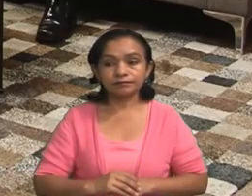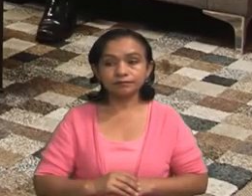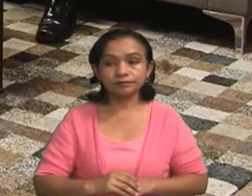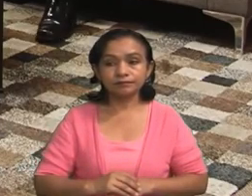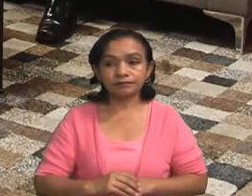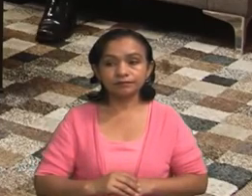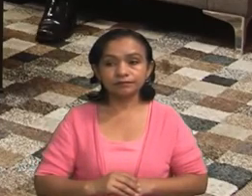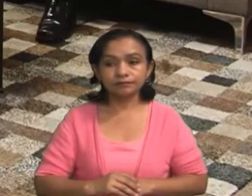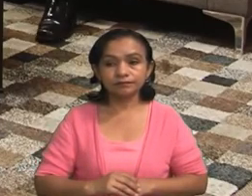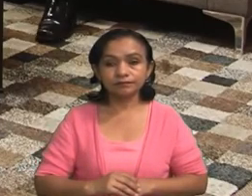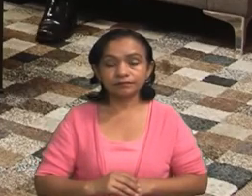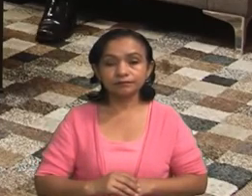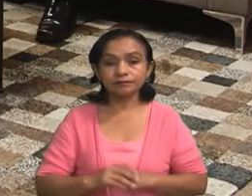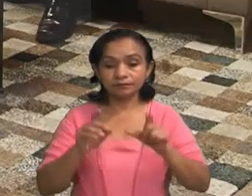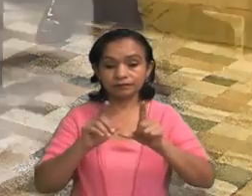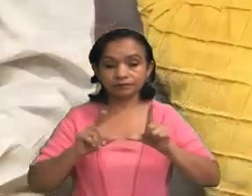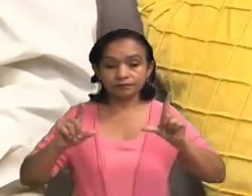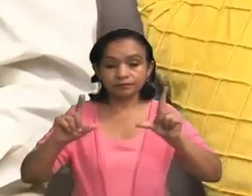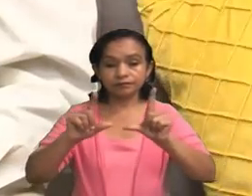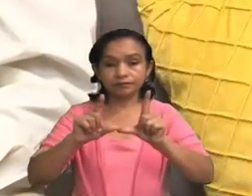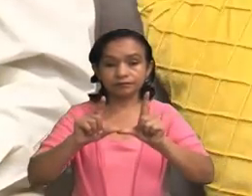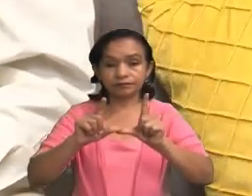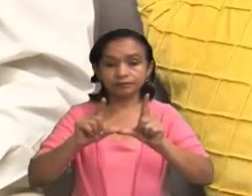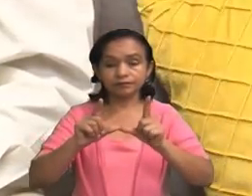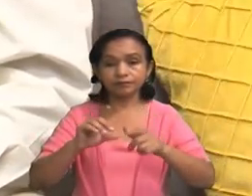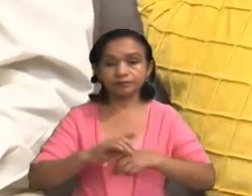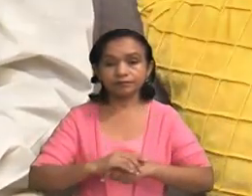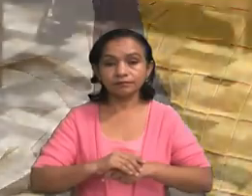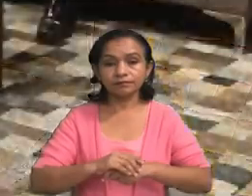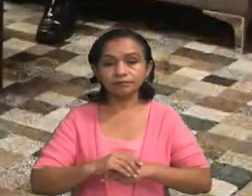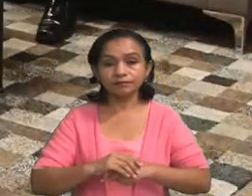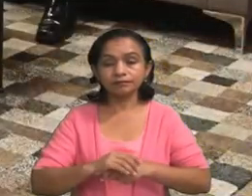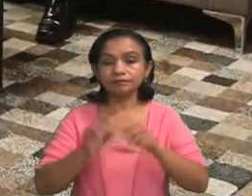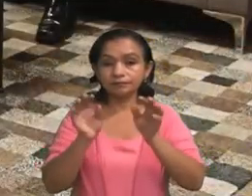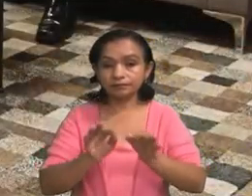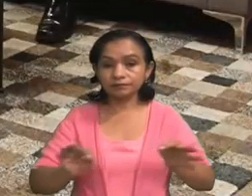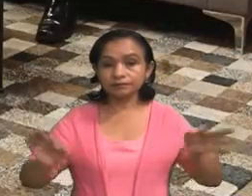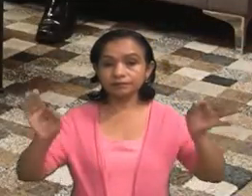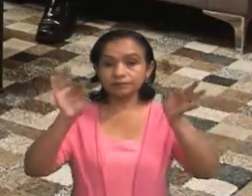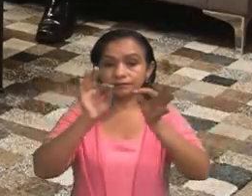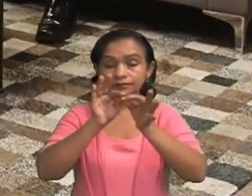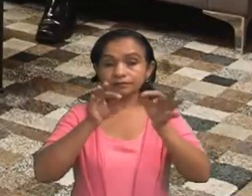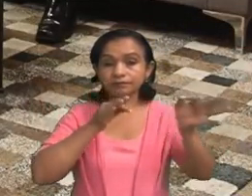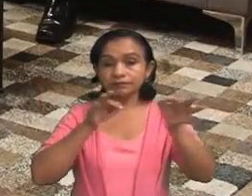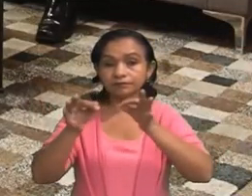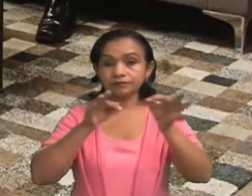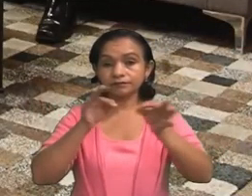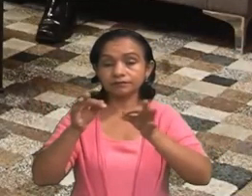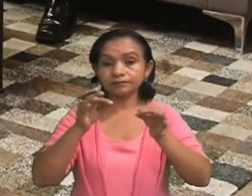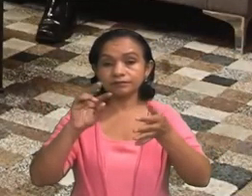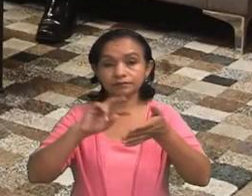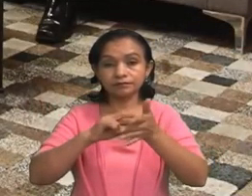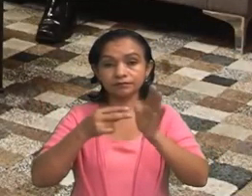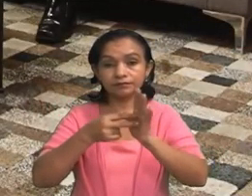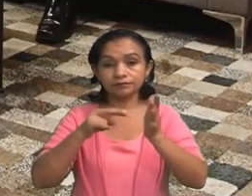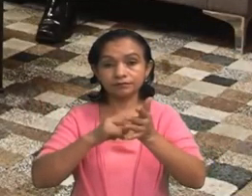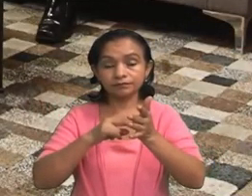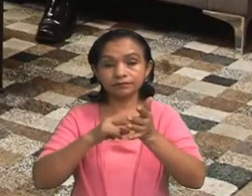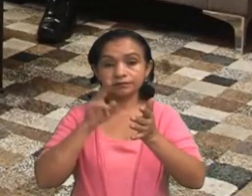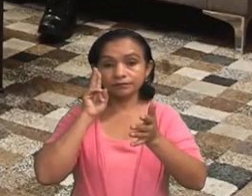Y eso es un espacio. Y es muy importante, discúlpeme que le interrumpa, es muy importante esa salvedad que usted hace, porque eso implica también una